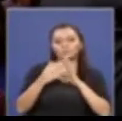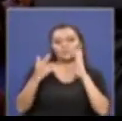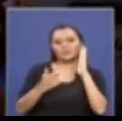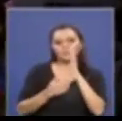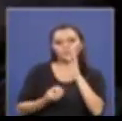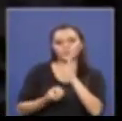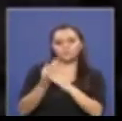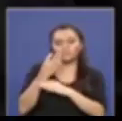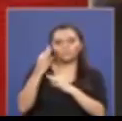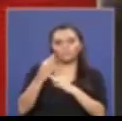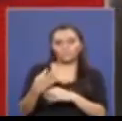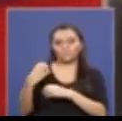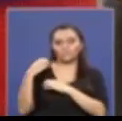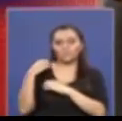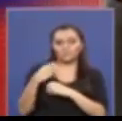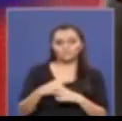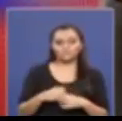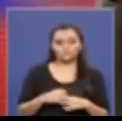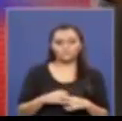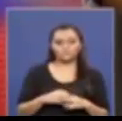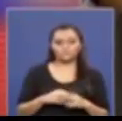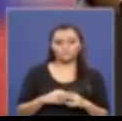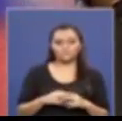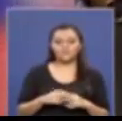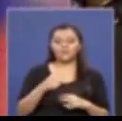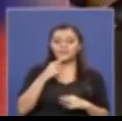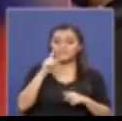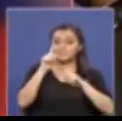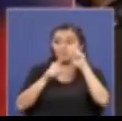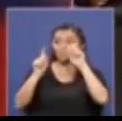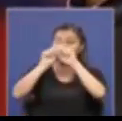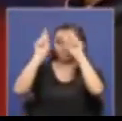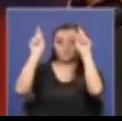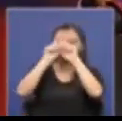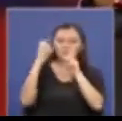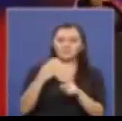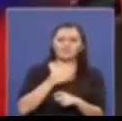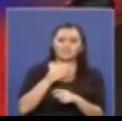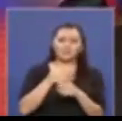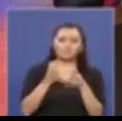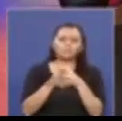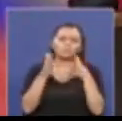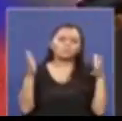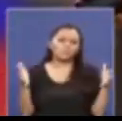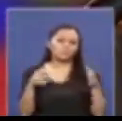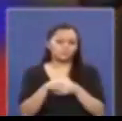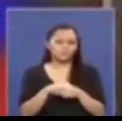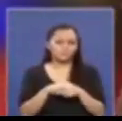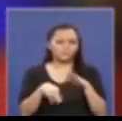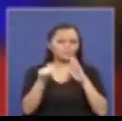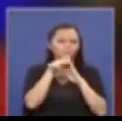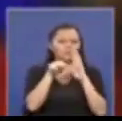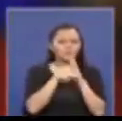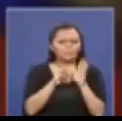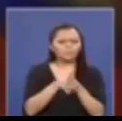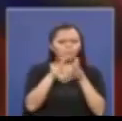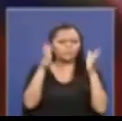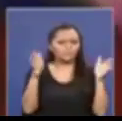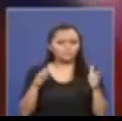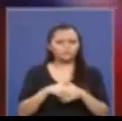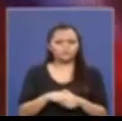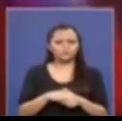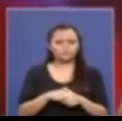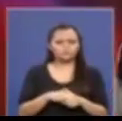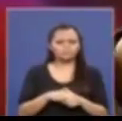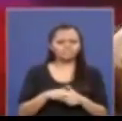obligatorio cumplimiento. Sí. Y esto es lo que se quejan los supuestos empresarios, ¿no? Hay demasiada normativa. Estabilidad normativa, qué nombre más bonito